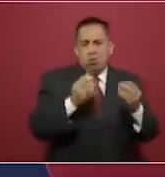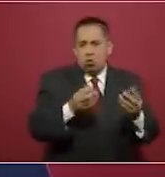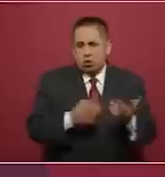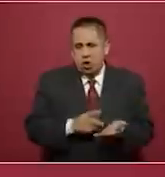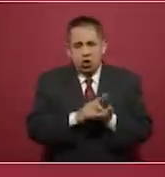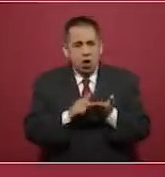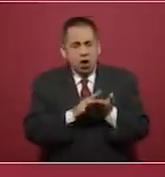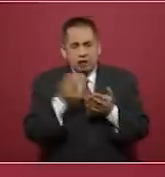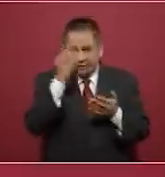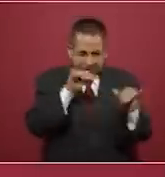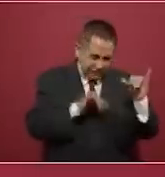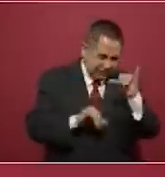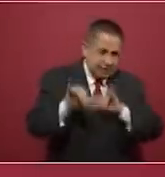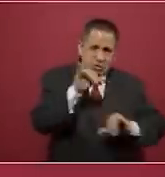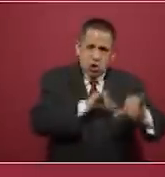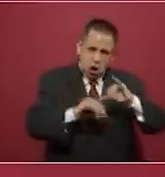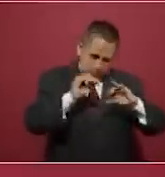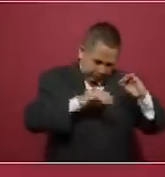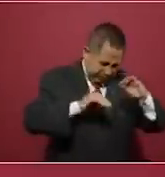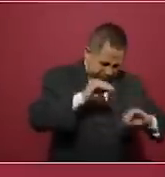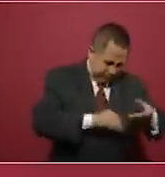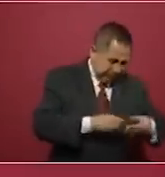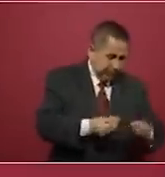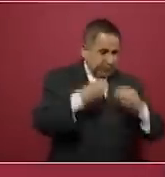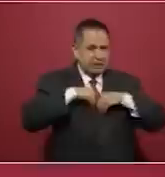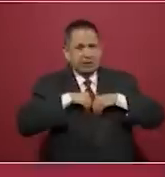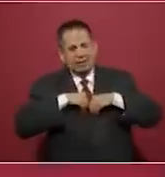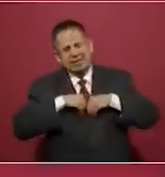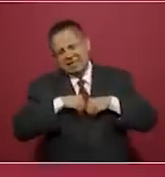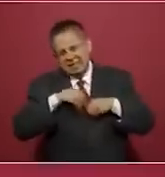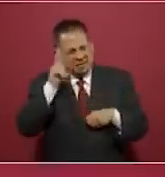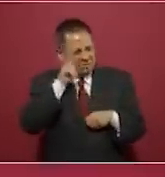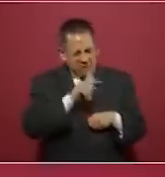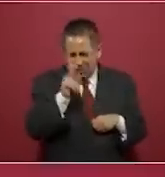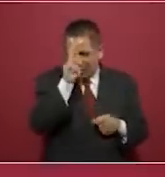drogas sintéticas que destruyen